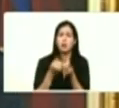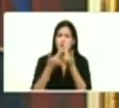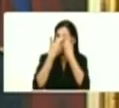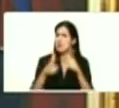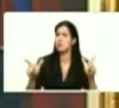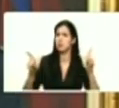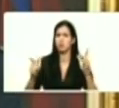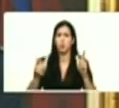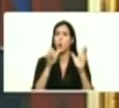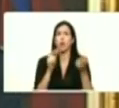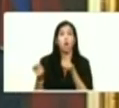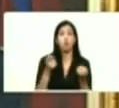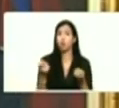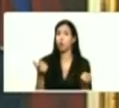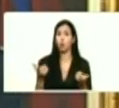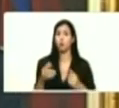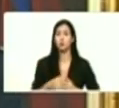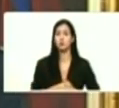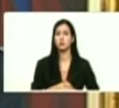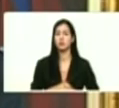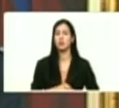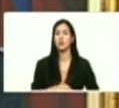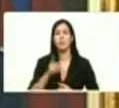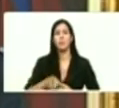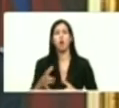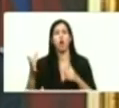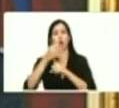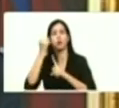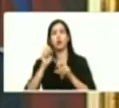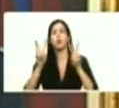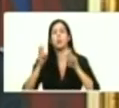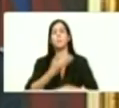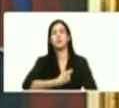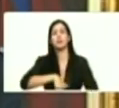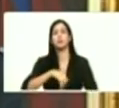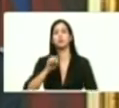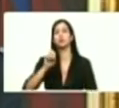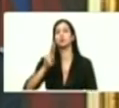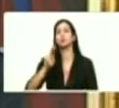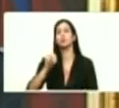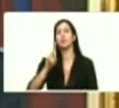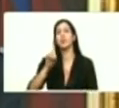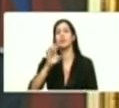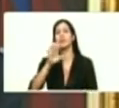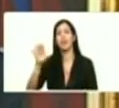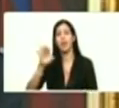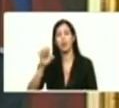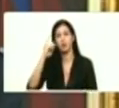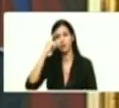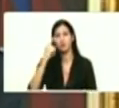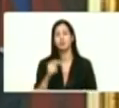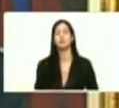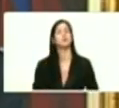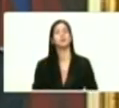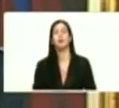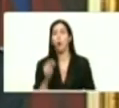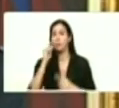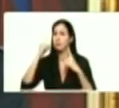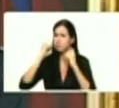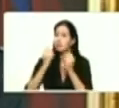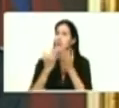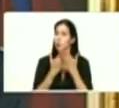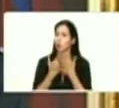una de las cosas que tenemos que lograr William Contreras nuevo presidente de la SUNDE economista estudioso también compañero